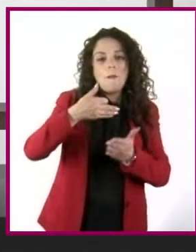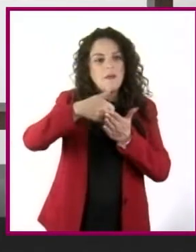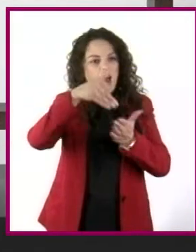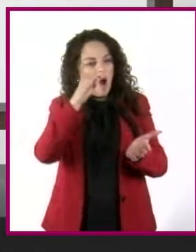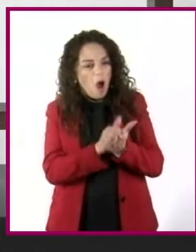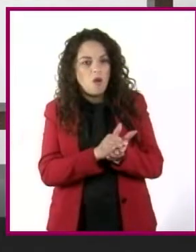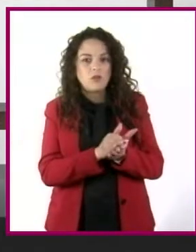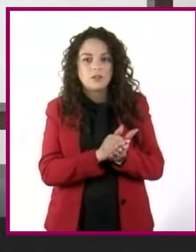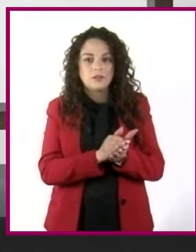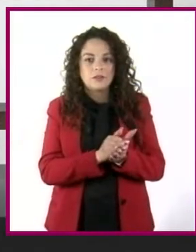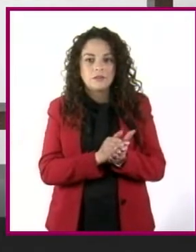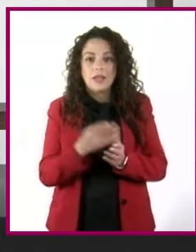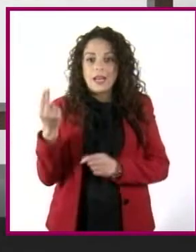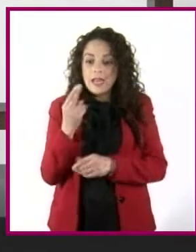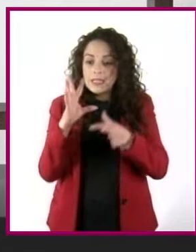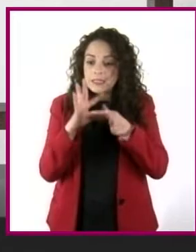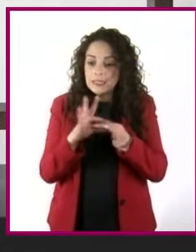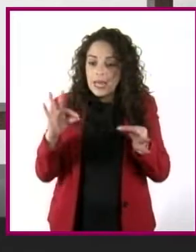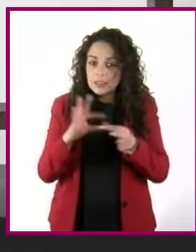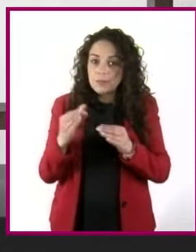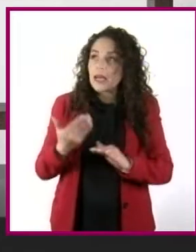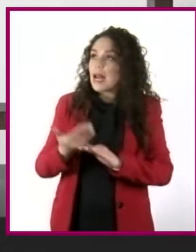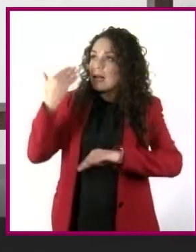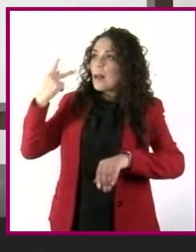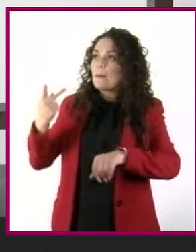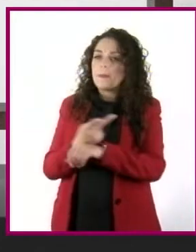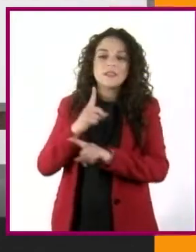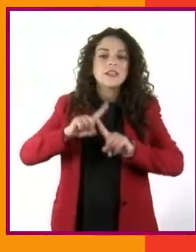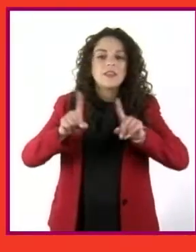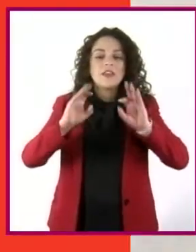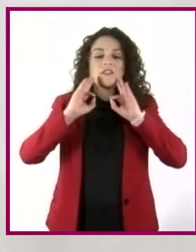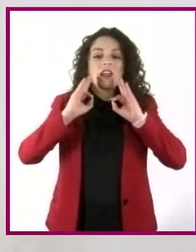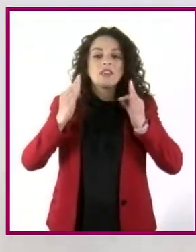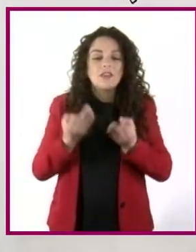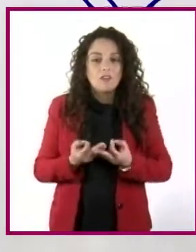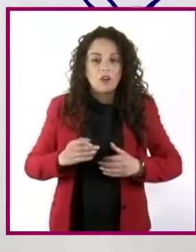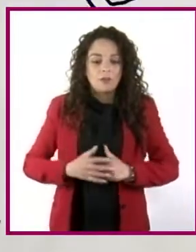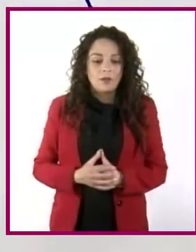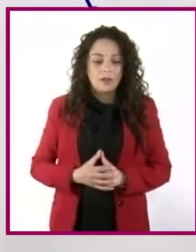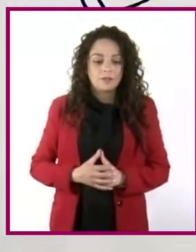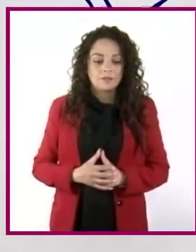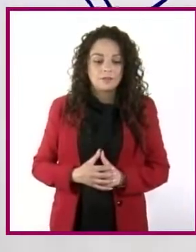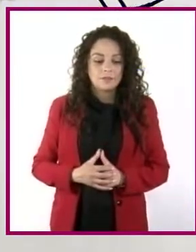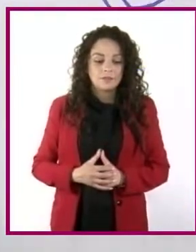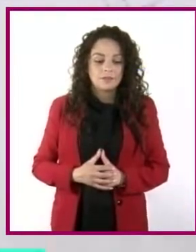explicar lo que sucedió en el pasado de otra forma, sin el pasado imaginario.